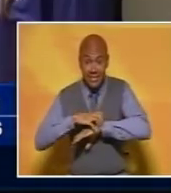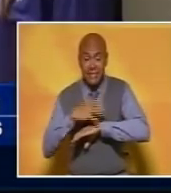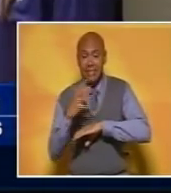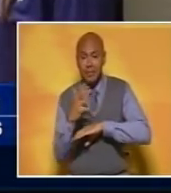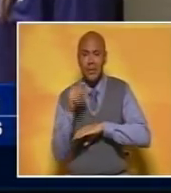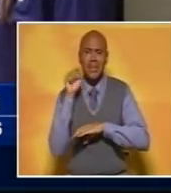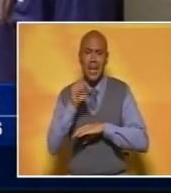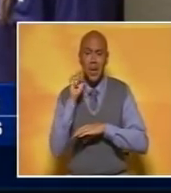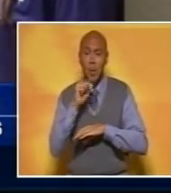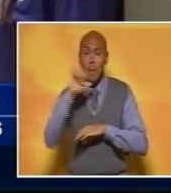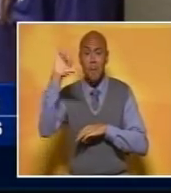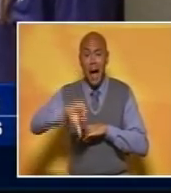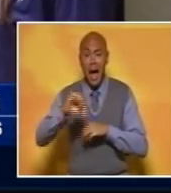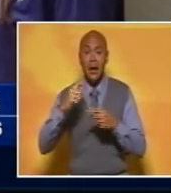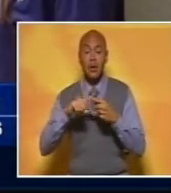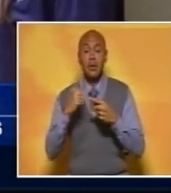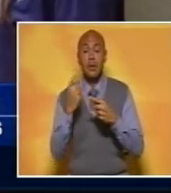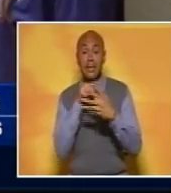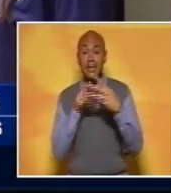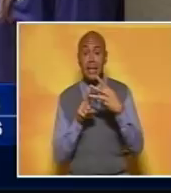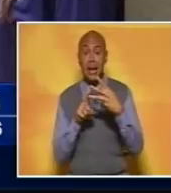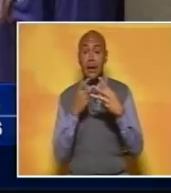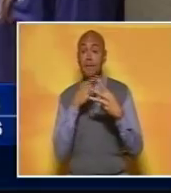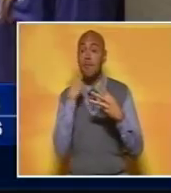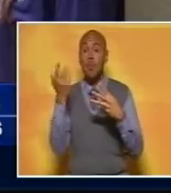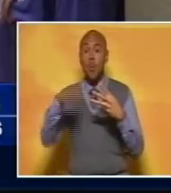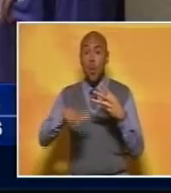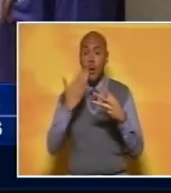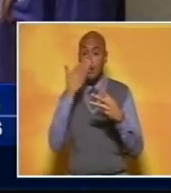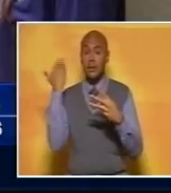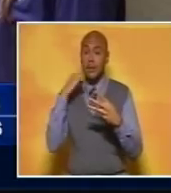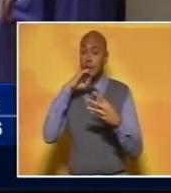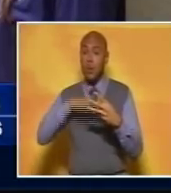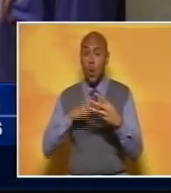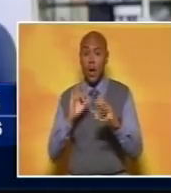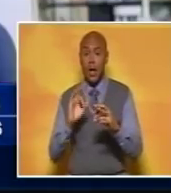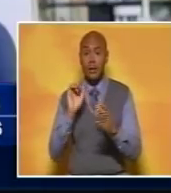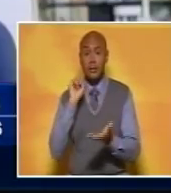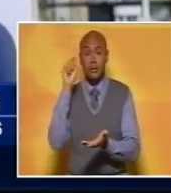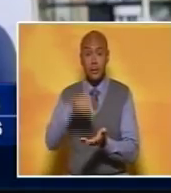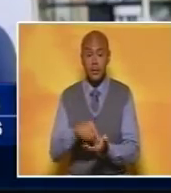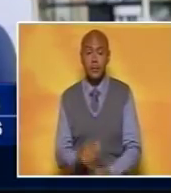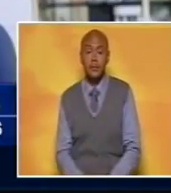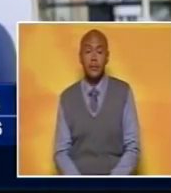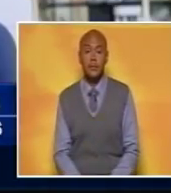mal estado. 3 murieron antes de llegar al refugio del fondo en Hargeisa, la capital.